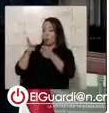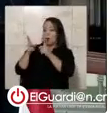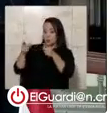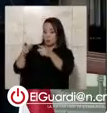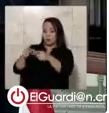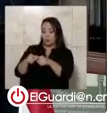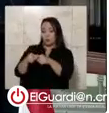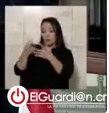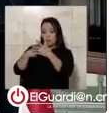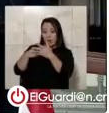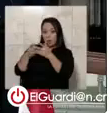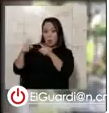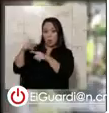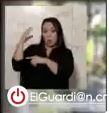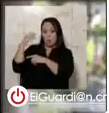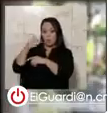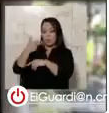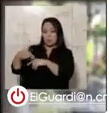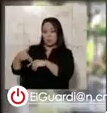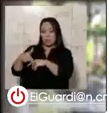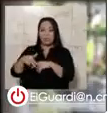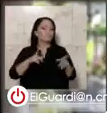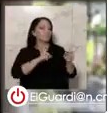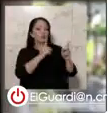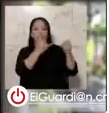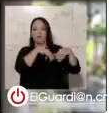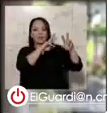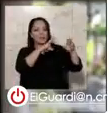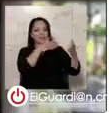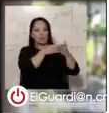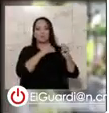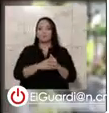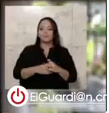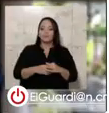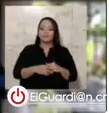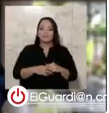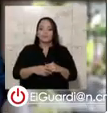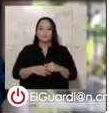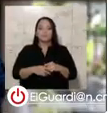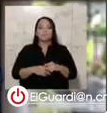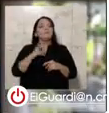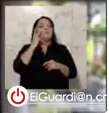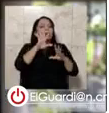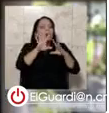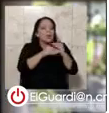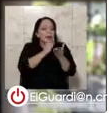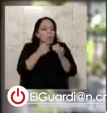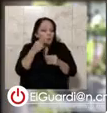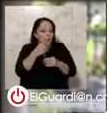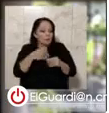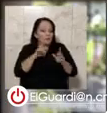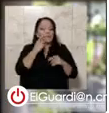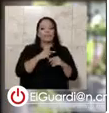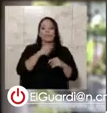pasó a Colombia y a Chile? No, todavía están en análisis Cuéntenos, del daño. cuénteles. Sí, y nada más para agregar el comentario del presidente, este decreto tiene